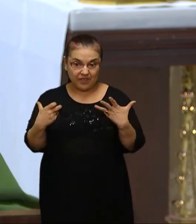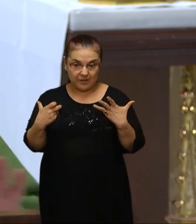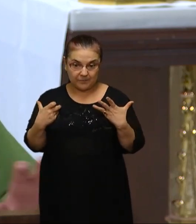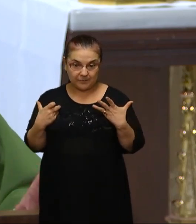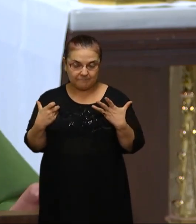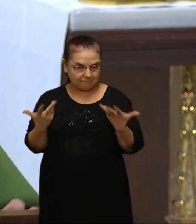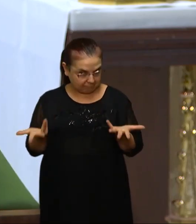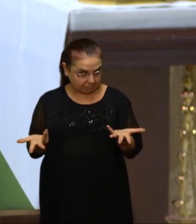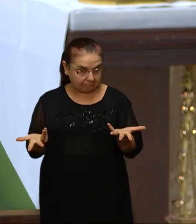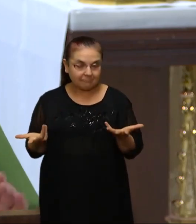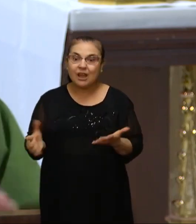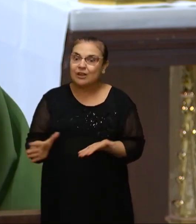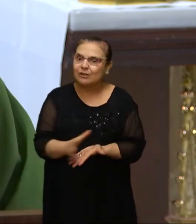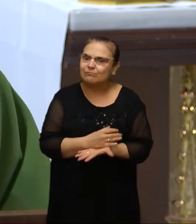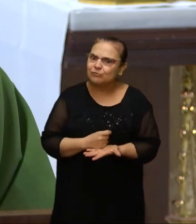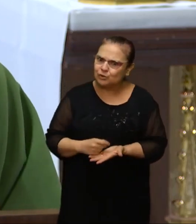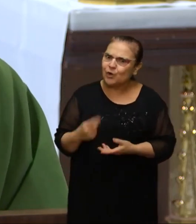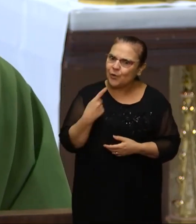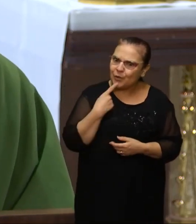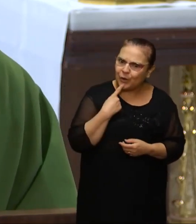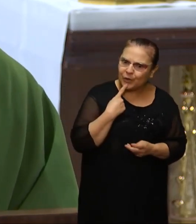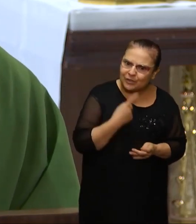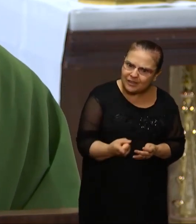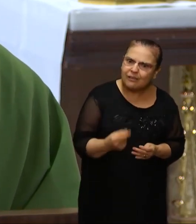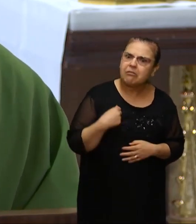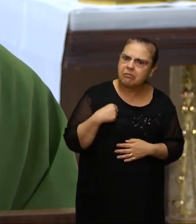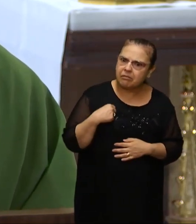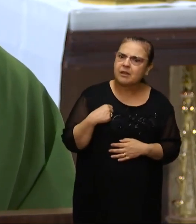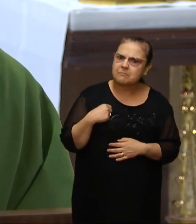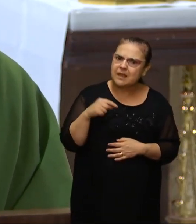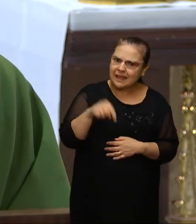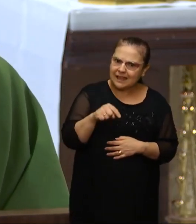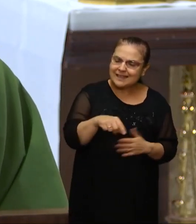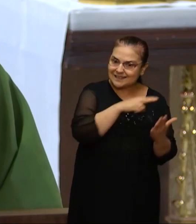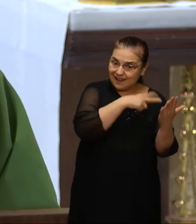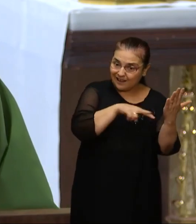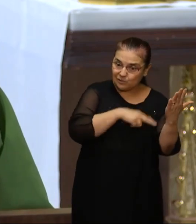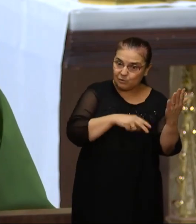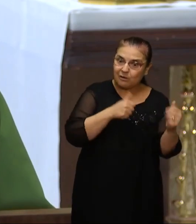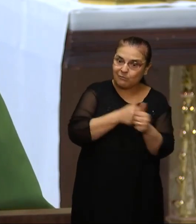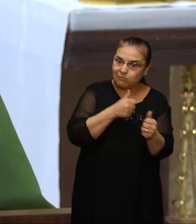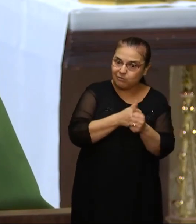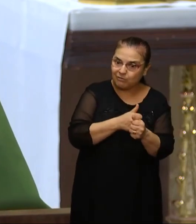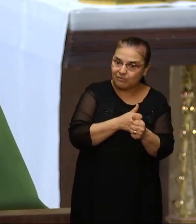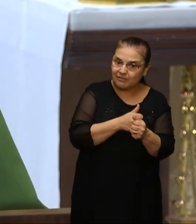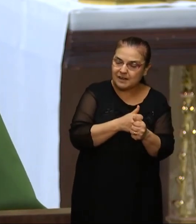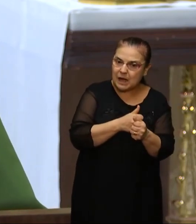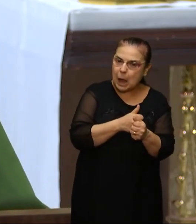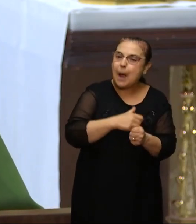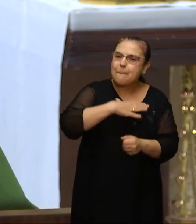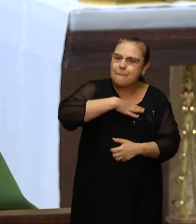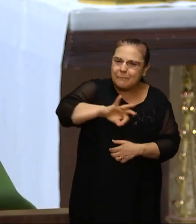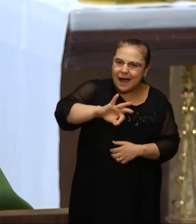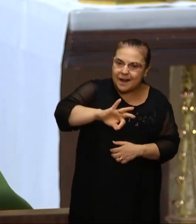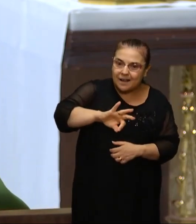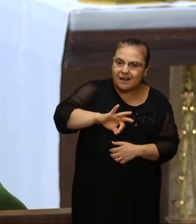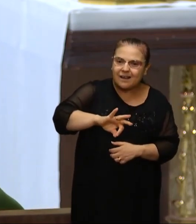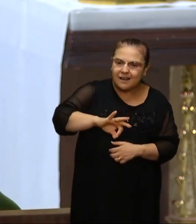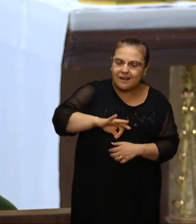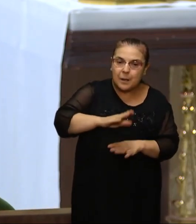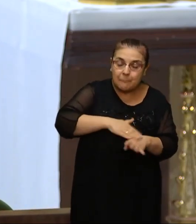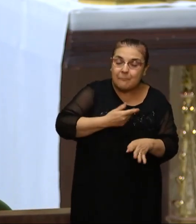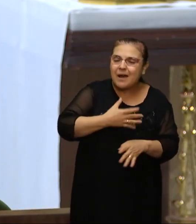A mí me parece que todo lo que nos va a decir a continuación esta lectura del apóstol es para poder ser